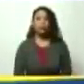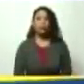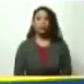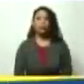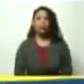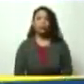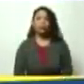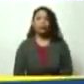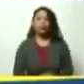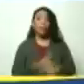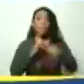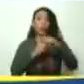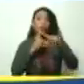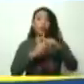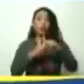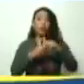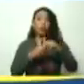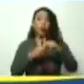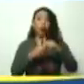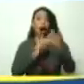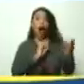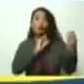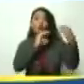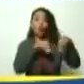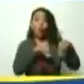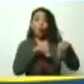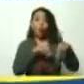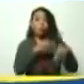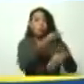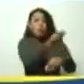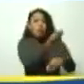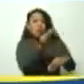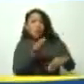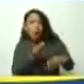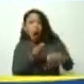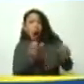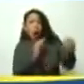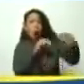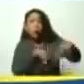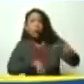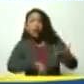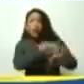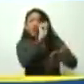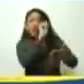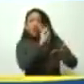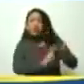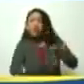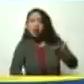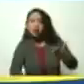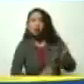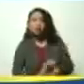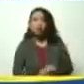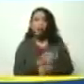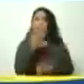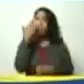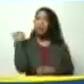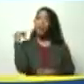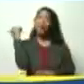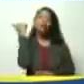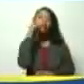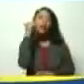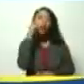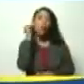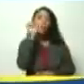del acuerdo, creo que me trajeron el acuerdo, firmado el pasado sábado